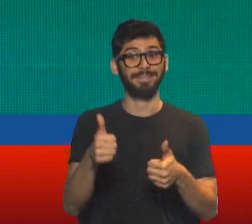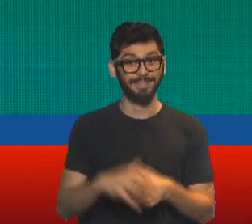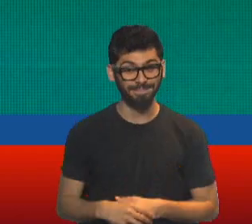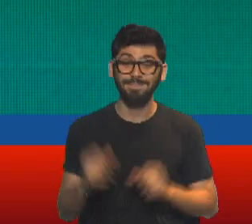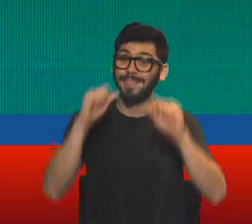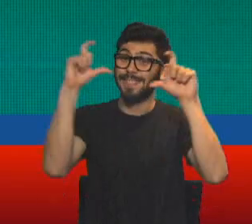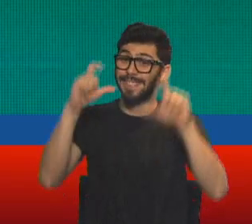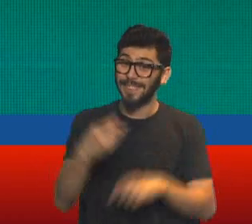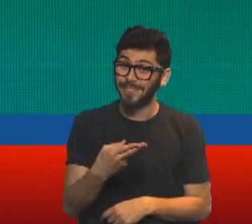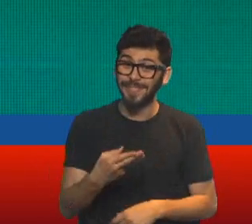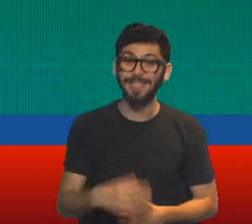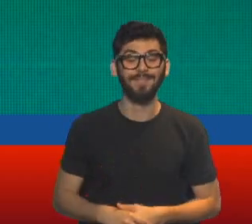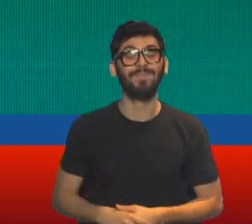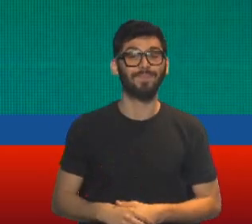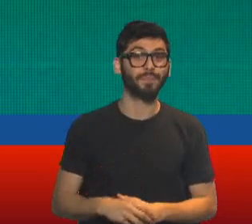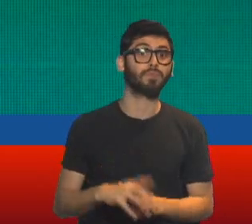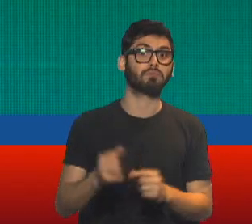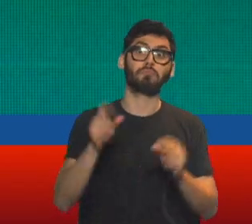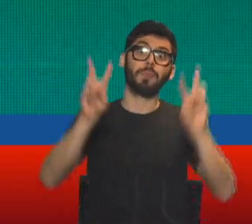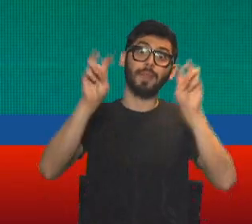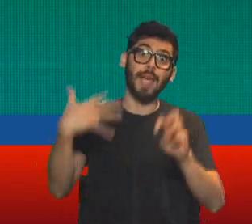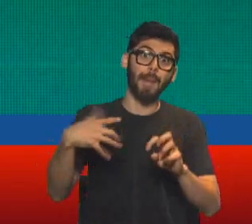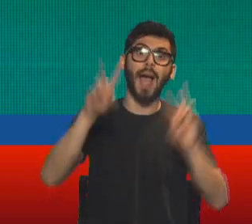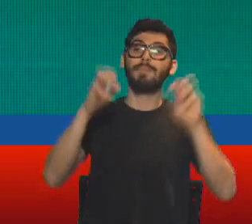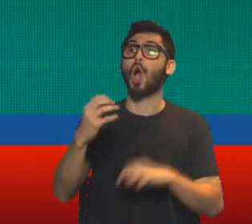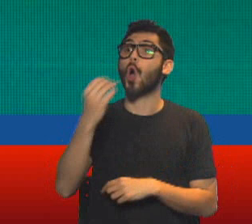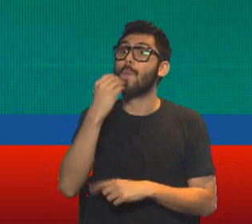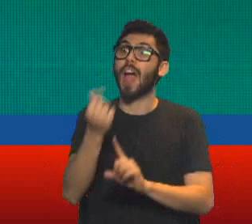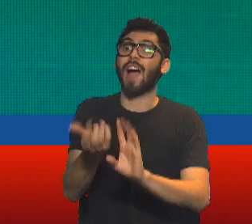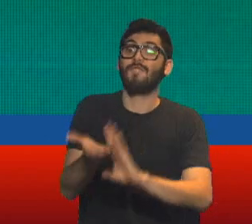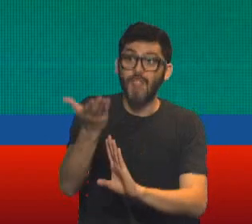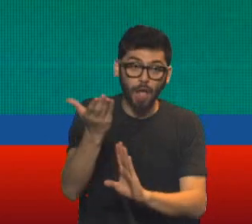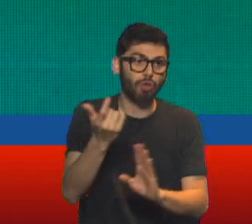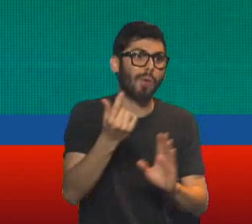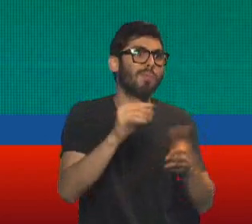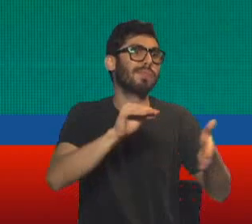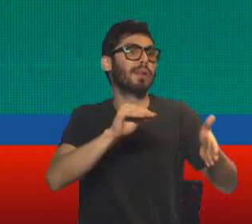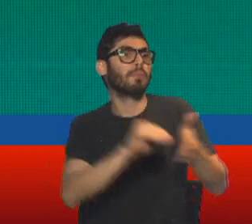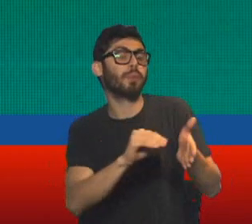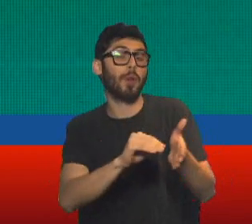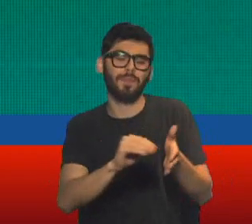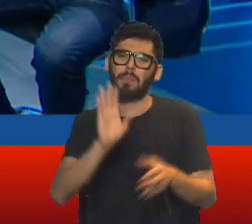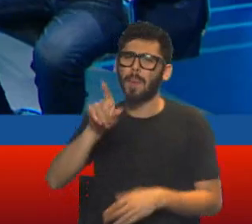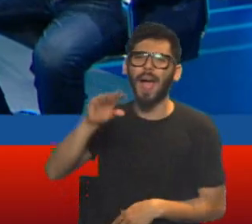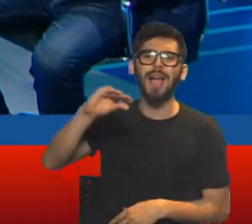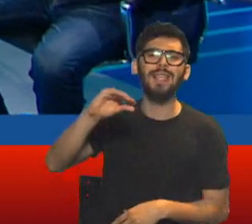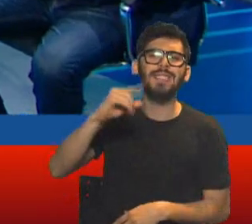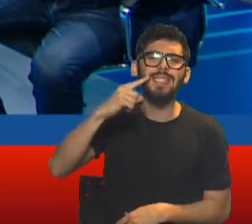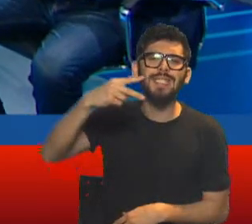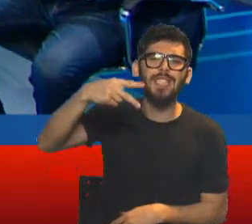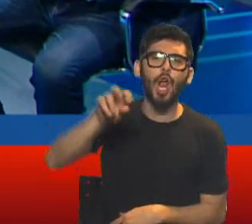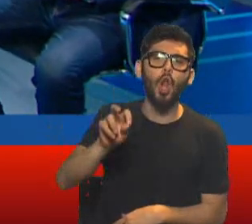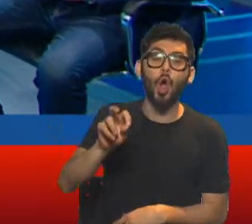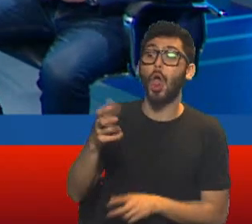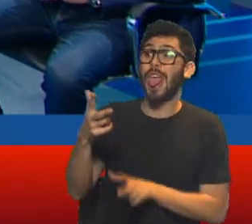verlo. ¿qué tema, no? Es el tema, me parece, el tema de los alimentos, de la inflación, de los formadores de precios, el de las chino está pensiones. diciendo es,